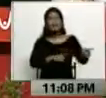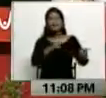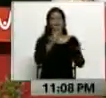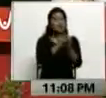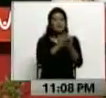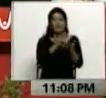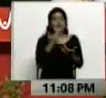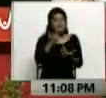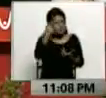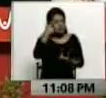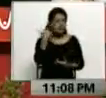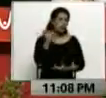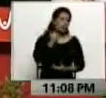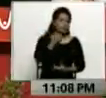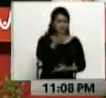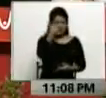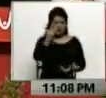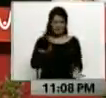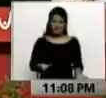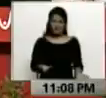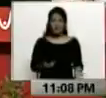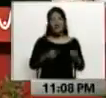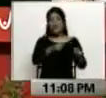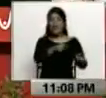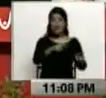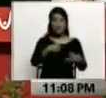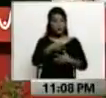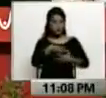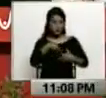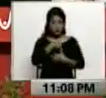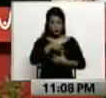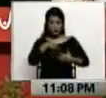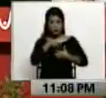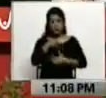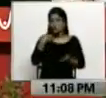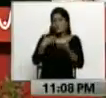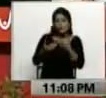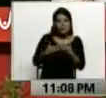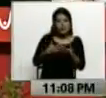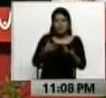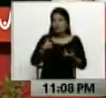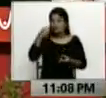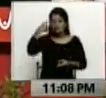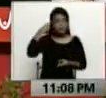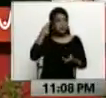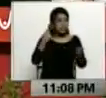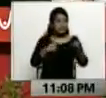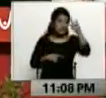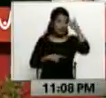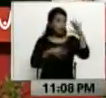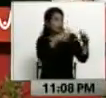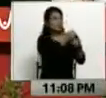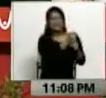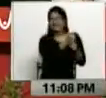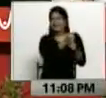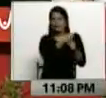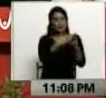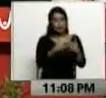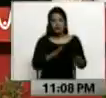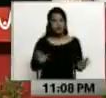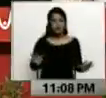caen con las manos en la masa son tan desesperados desesper que no les importa nada eso les empeña en el alma